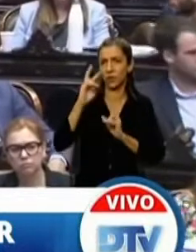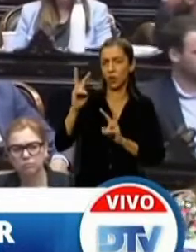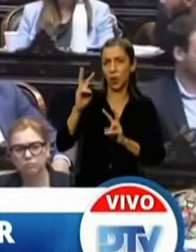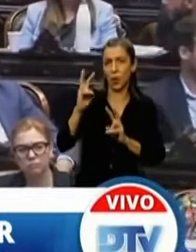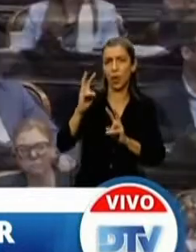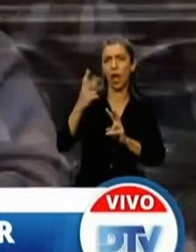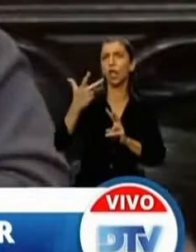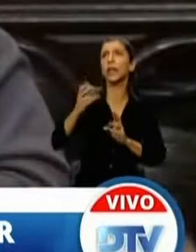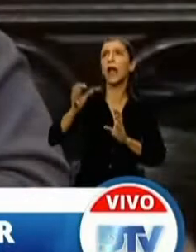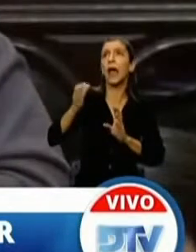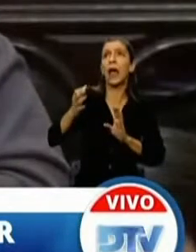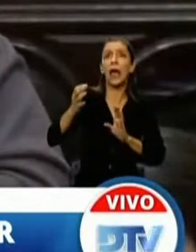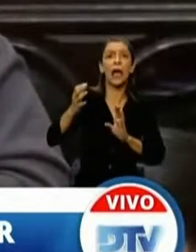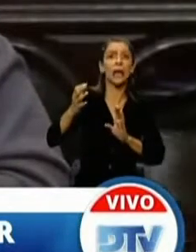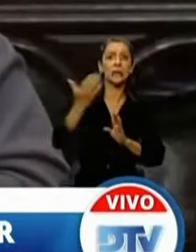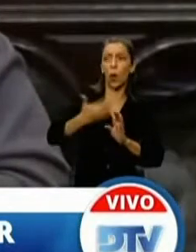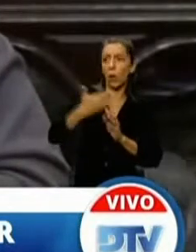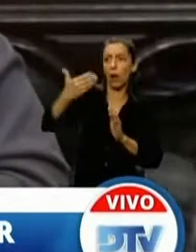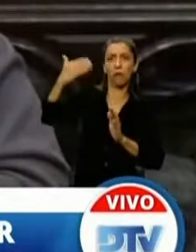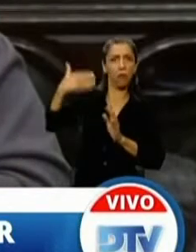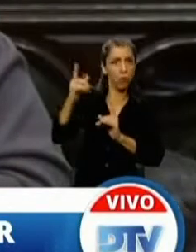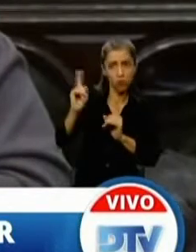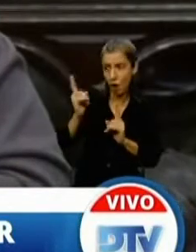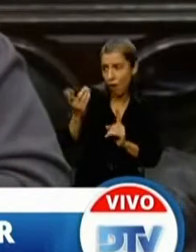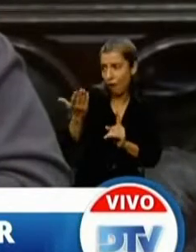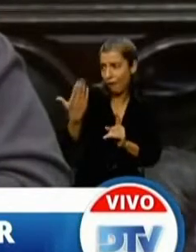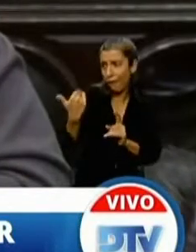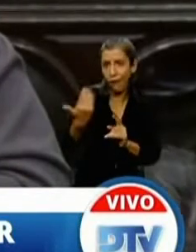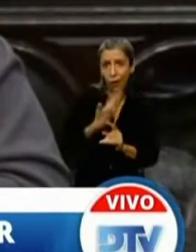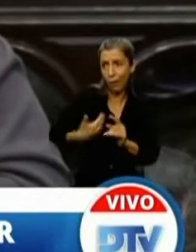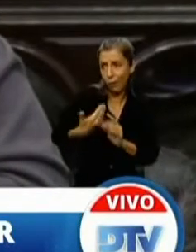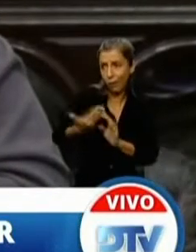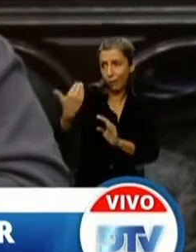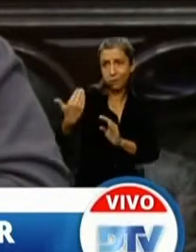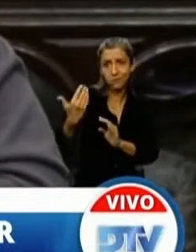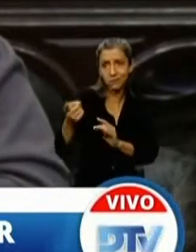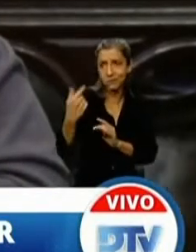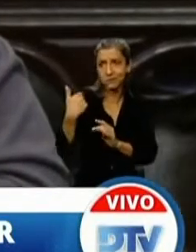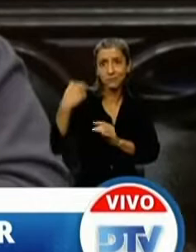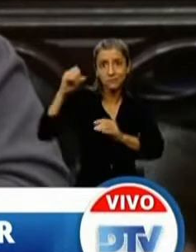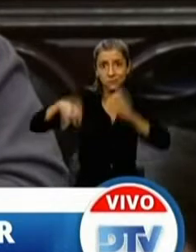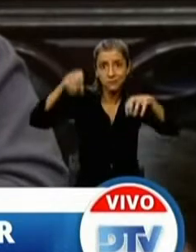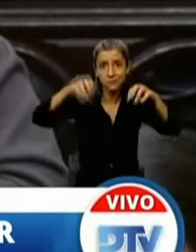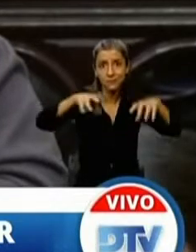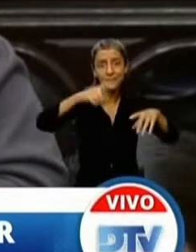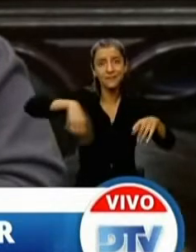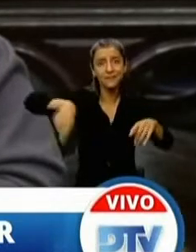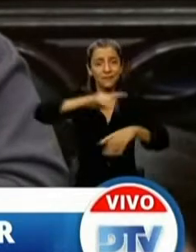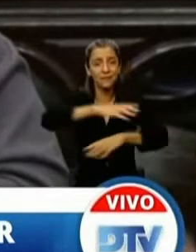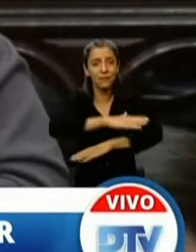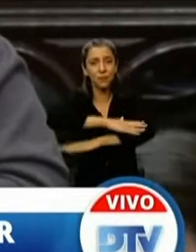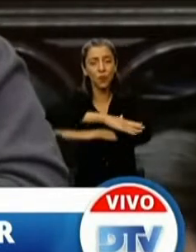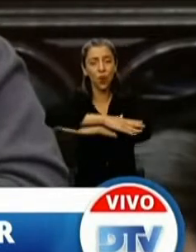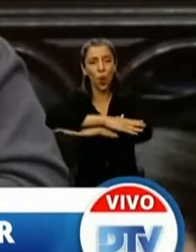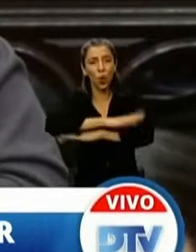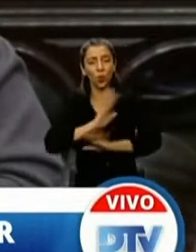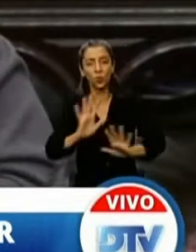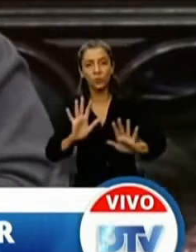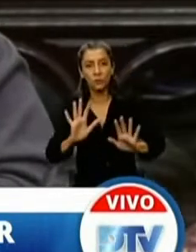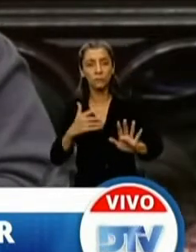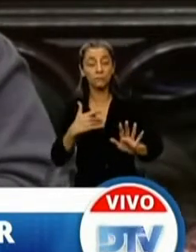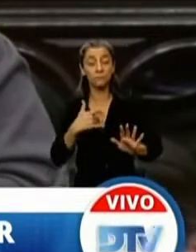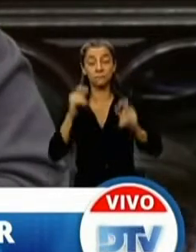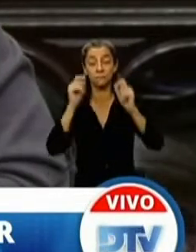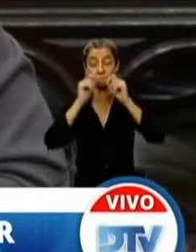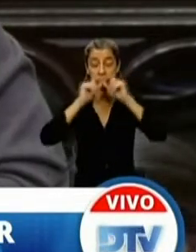que parecía, digamos, por lo que dijo Ritondo, estaba como muy encaminada, digamos, la charla